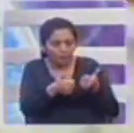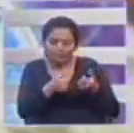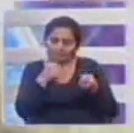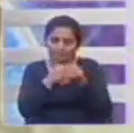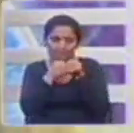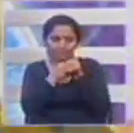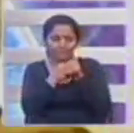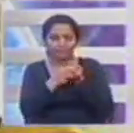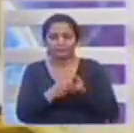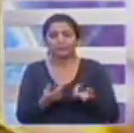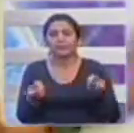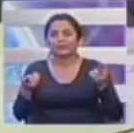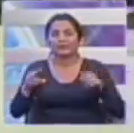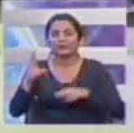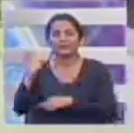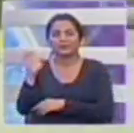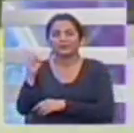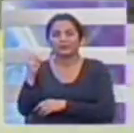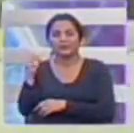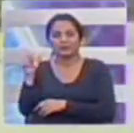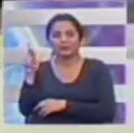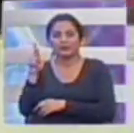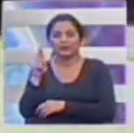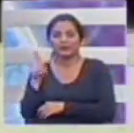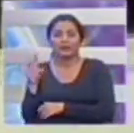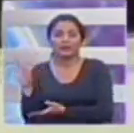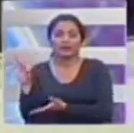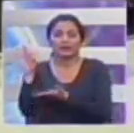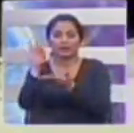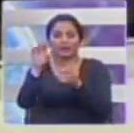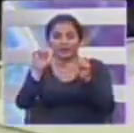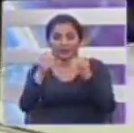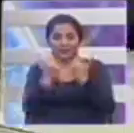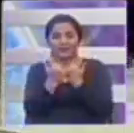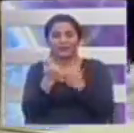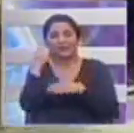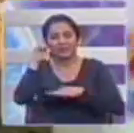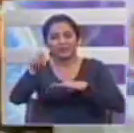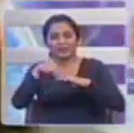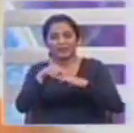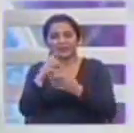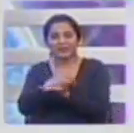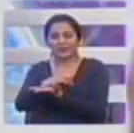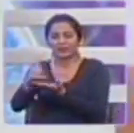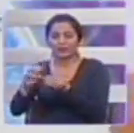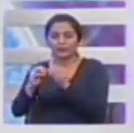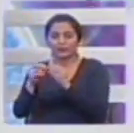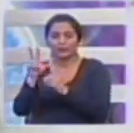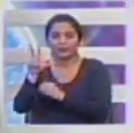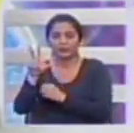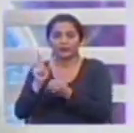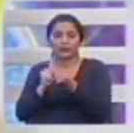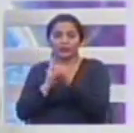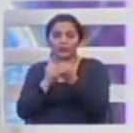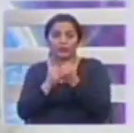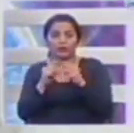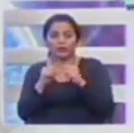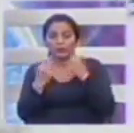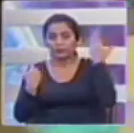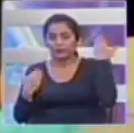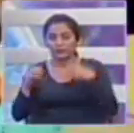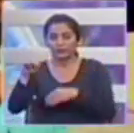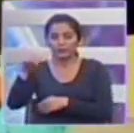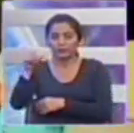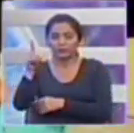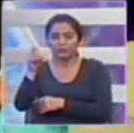apoyo. También César Roón, candidato para la Asamblea Nacional en el Distrito 3 por el Partido Social Cristiano Madera de Guerrero, recorrió